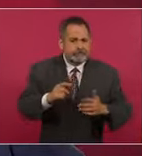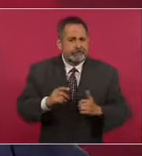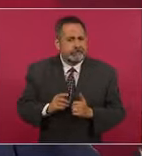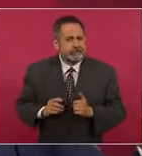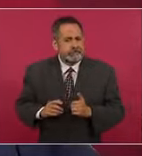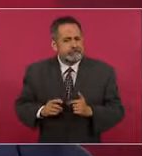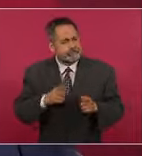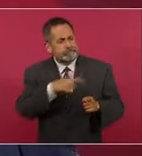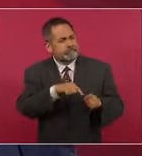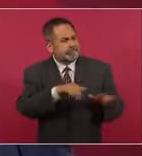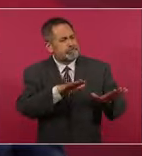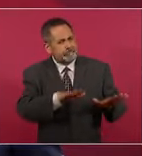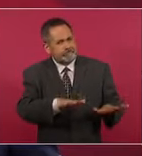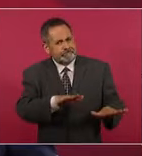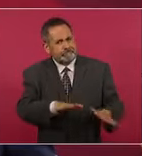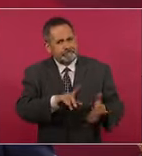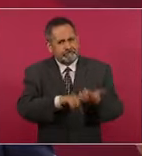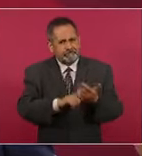se serenen.